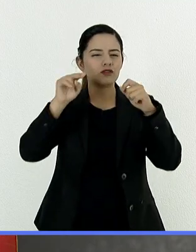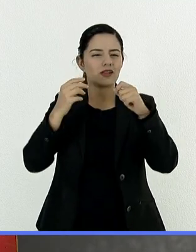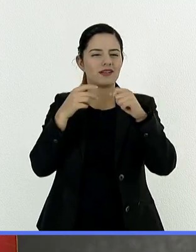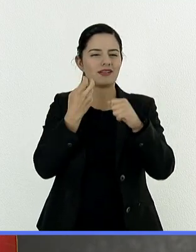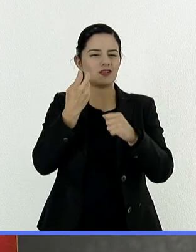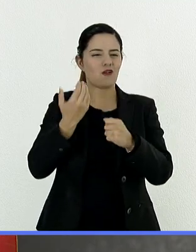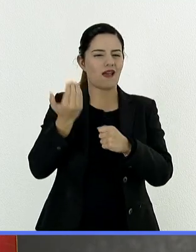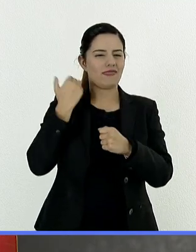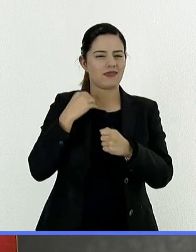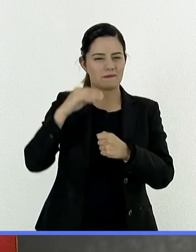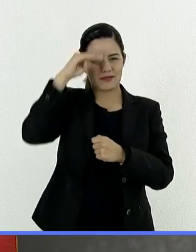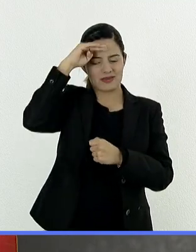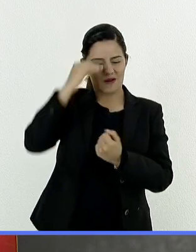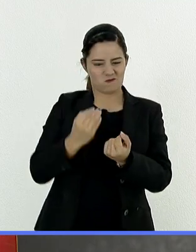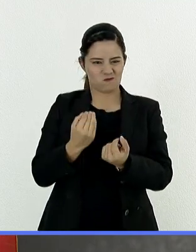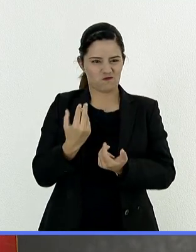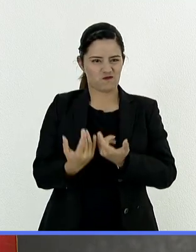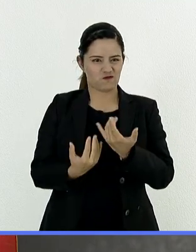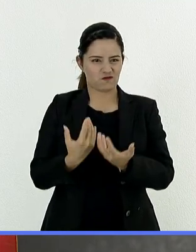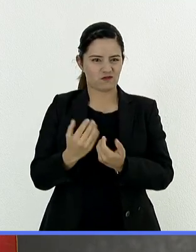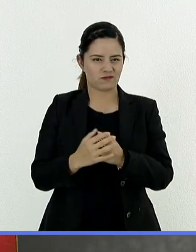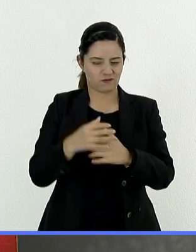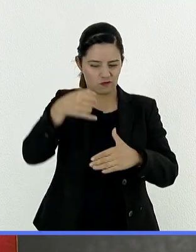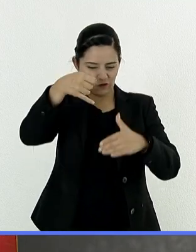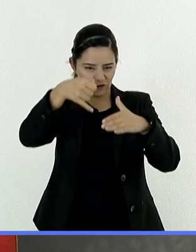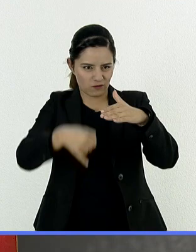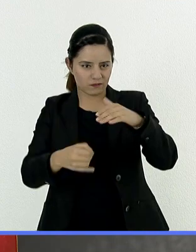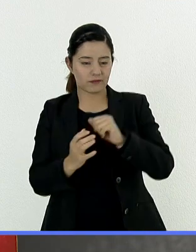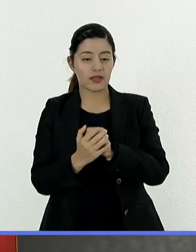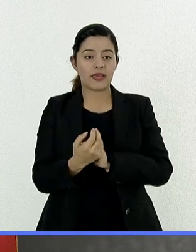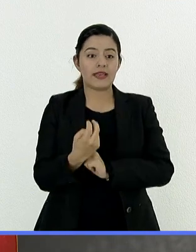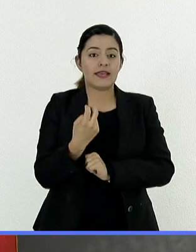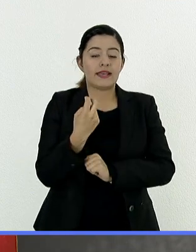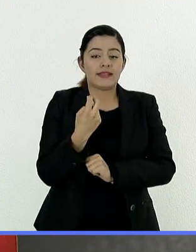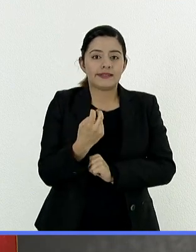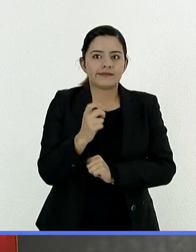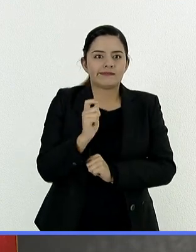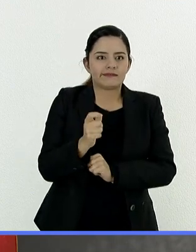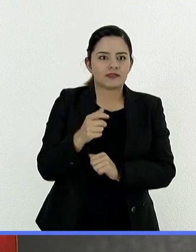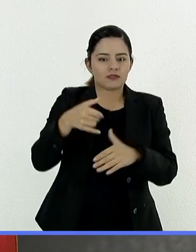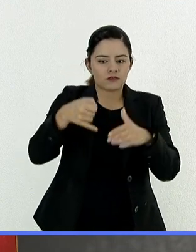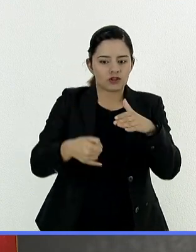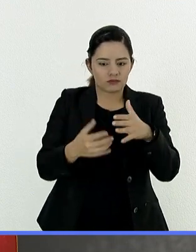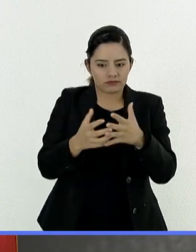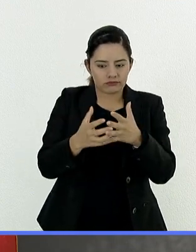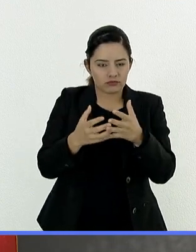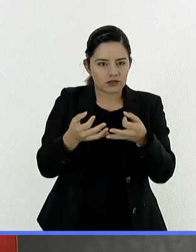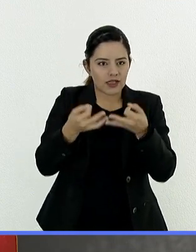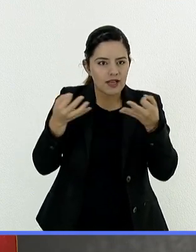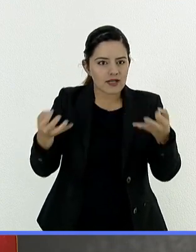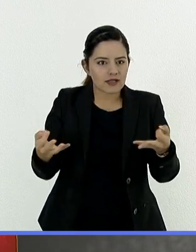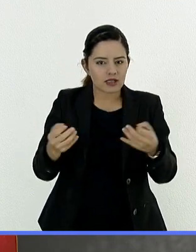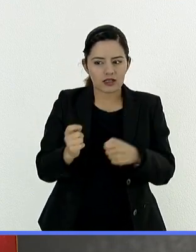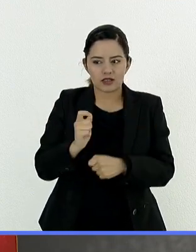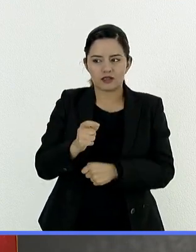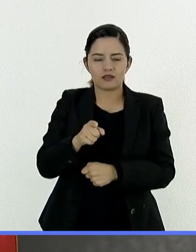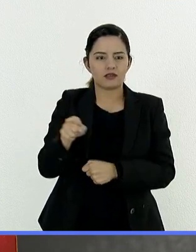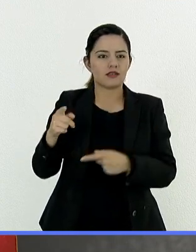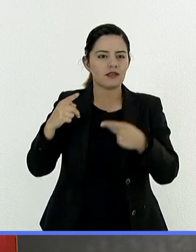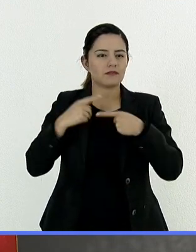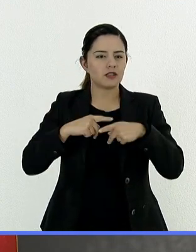es un volumen que está pretendiendo darle a entender a la gente esto es un proyecto